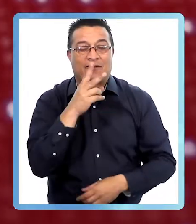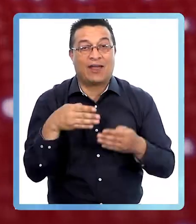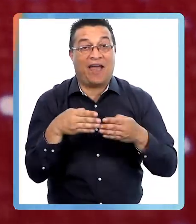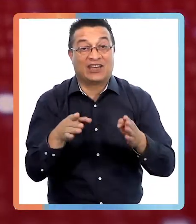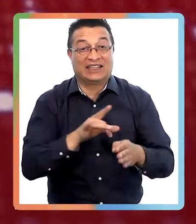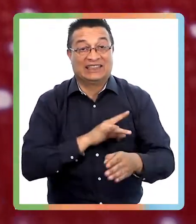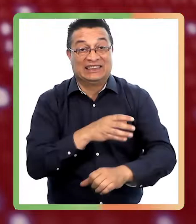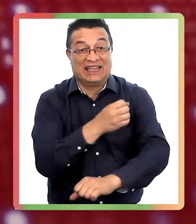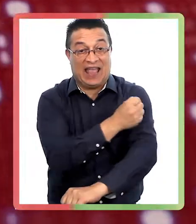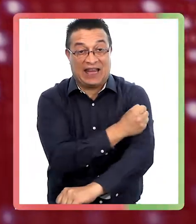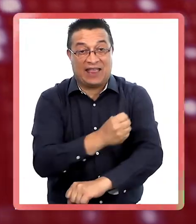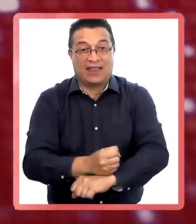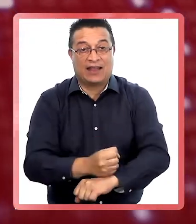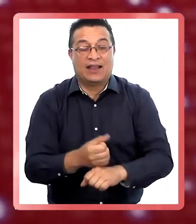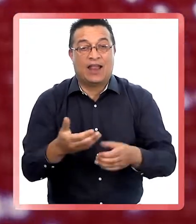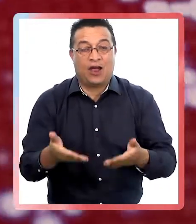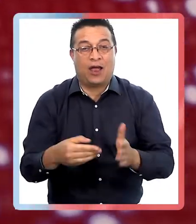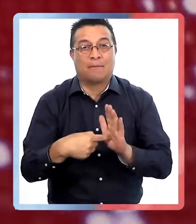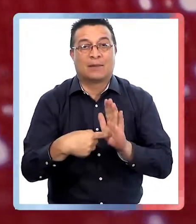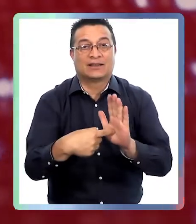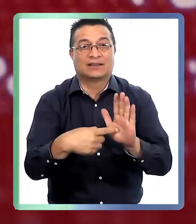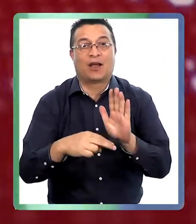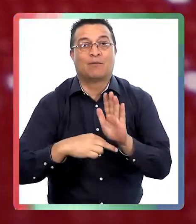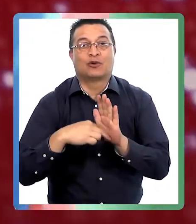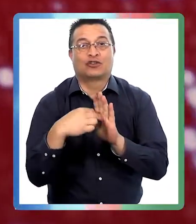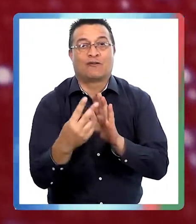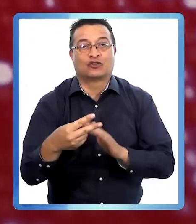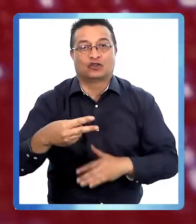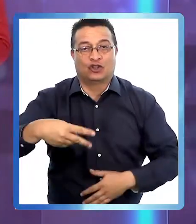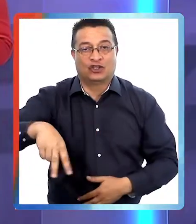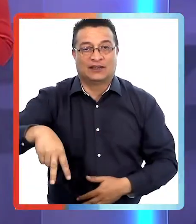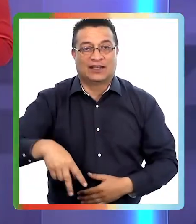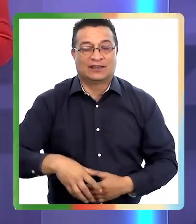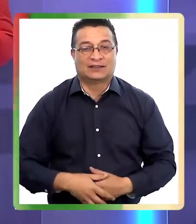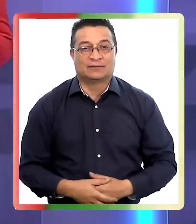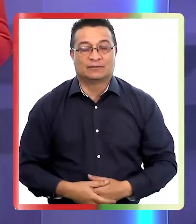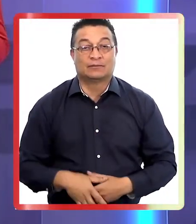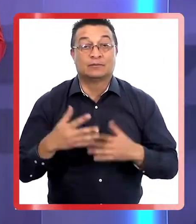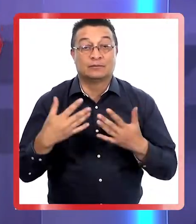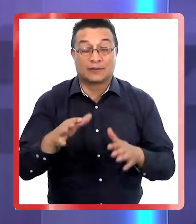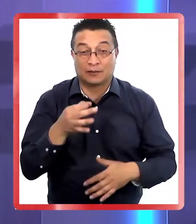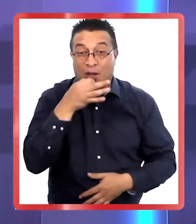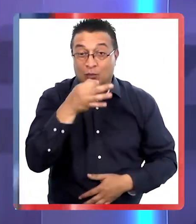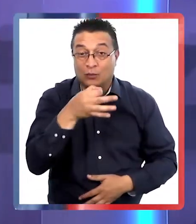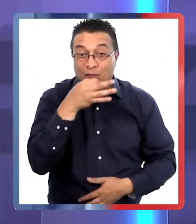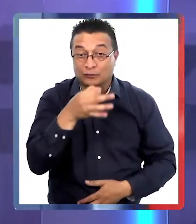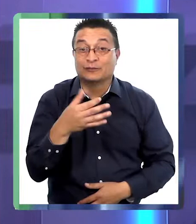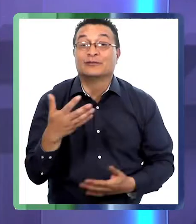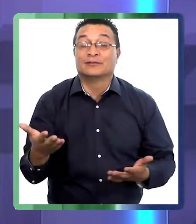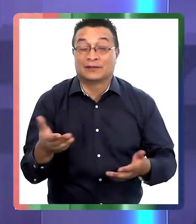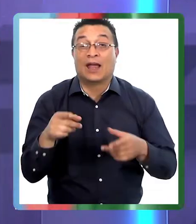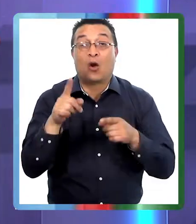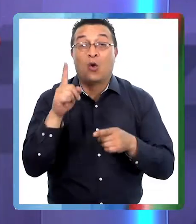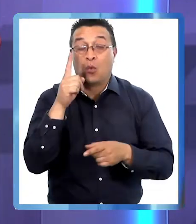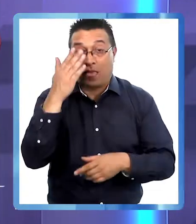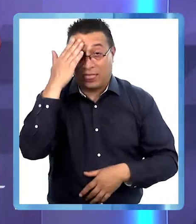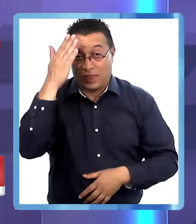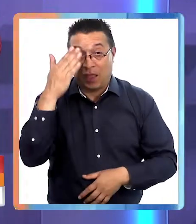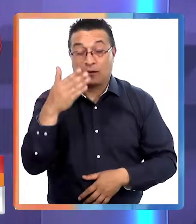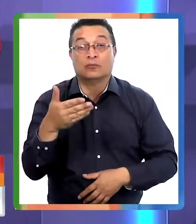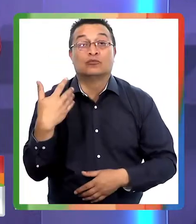Chile. Arcatel presenta Portavoz Noticias. Se lo contábamos en titulares. En el último día se